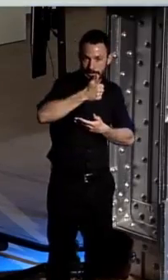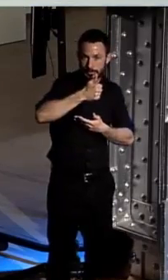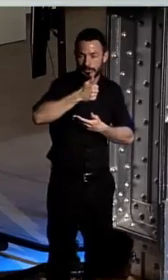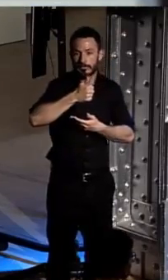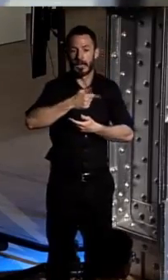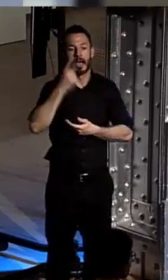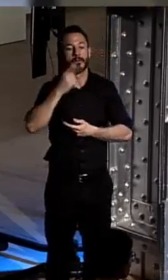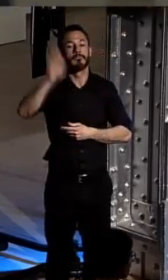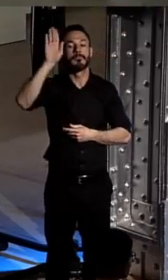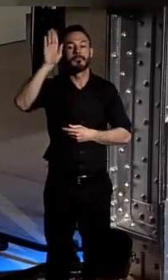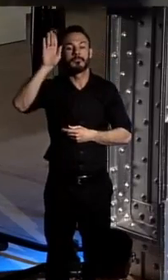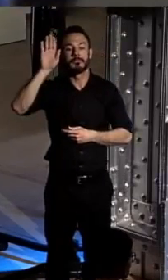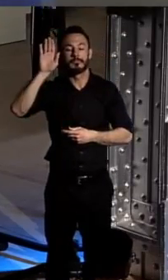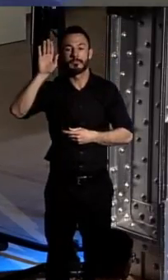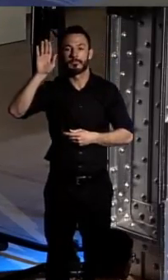más, levanten la mano.